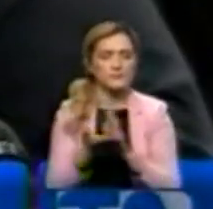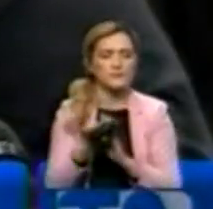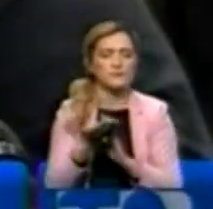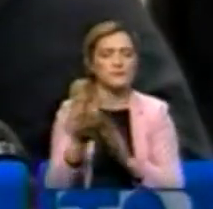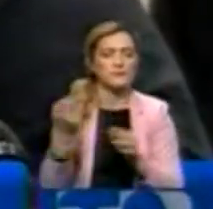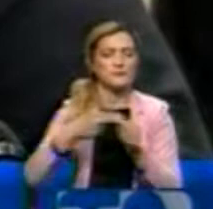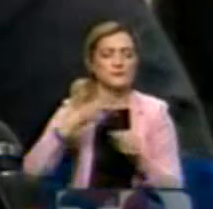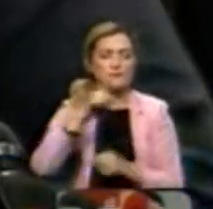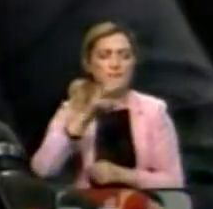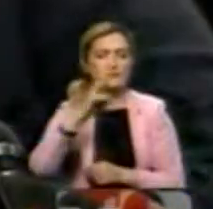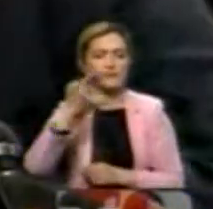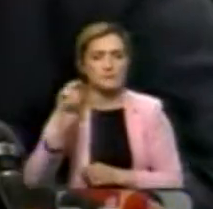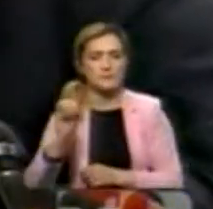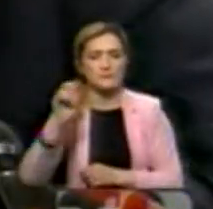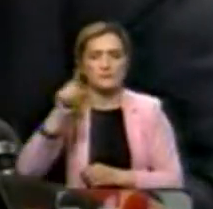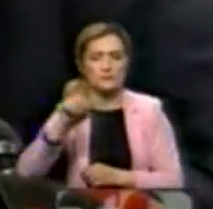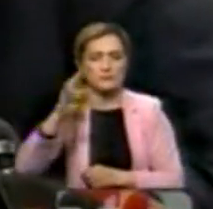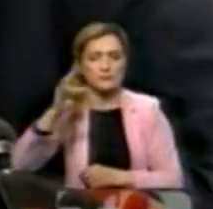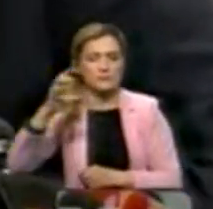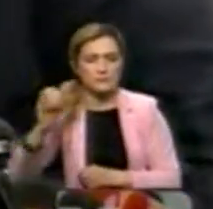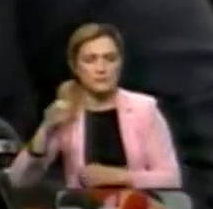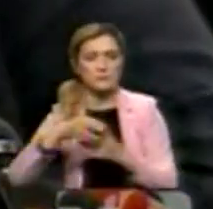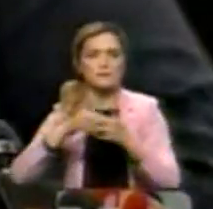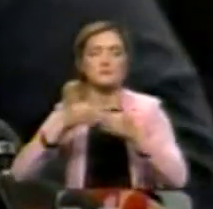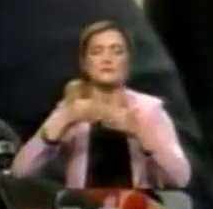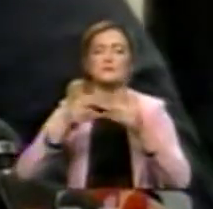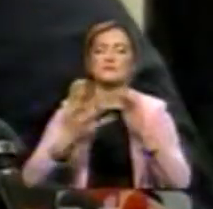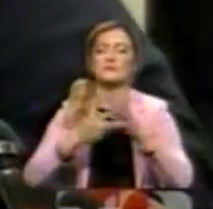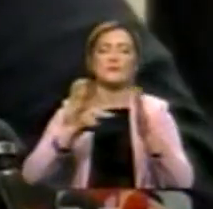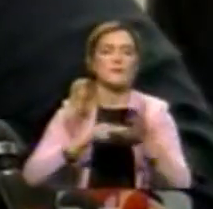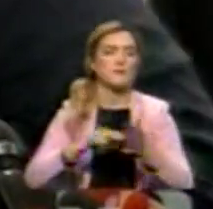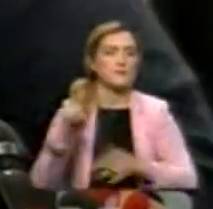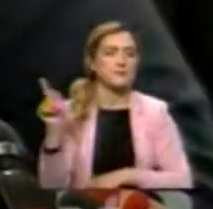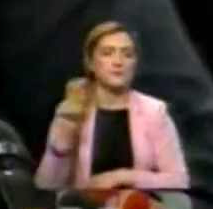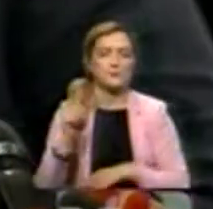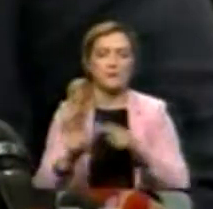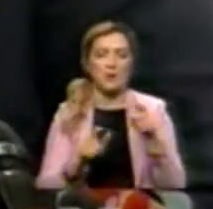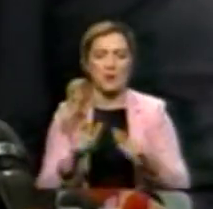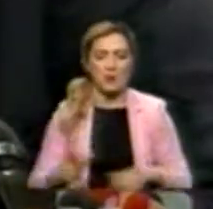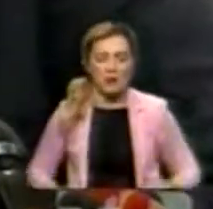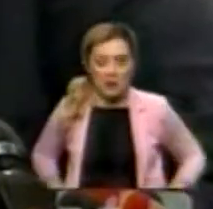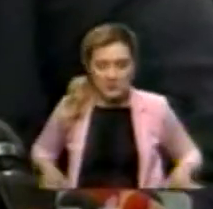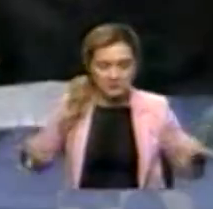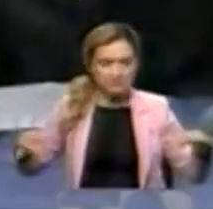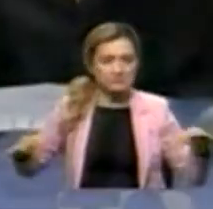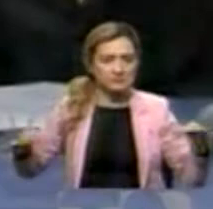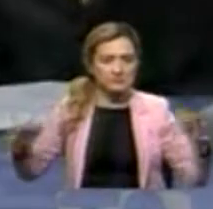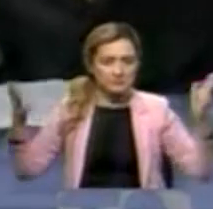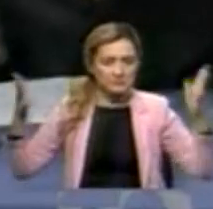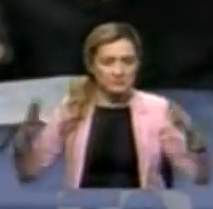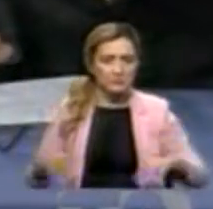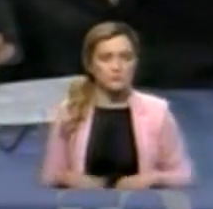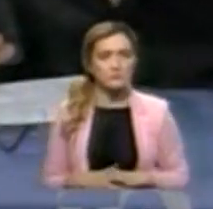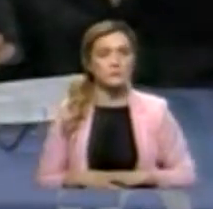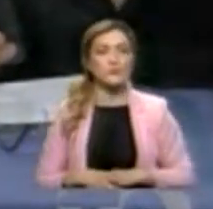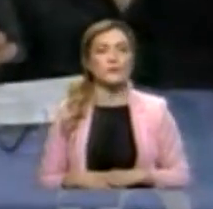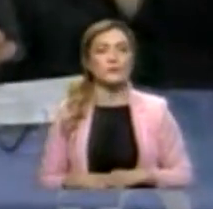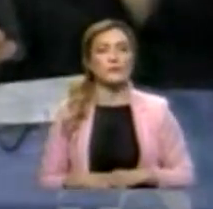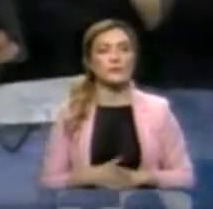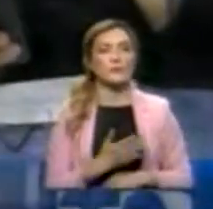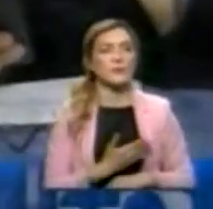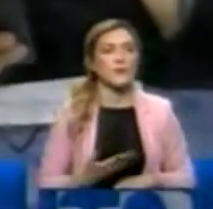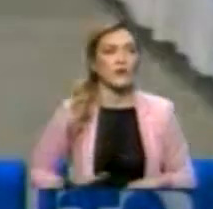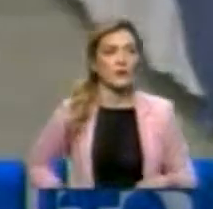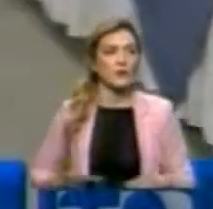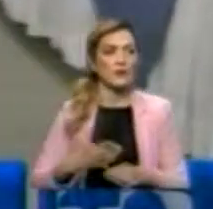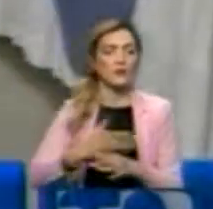poner $160 y $170. Eso significa que no tiene el ciudadano para poder abastecer. El presidente de la Federación